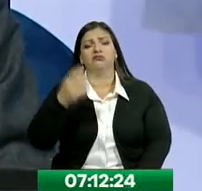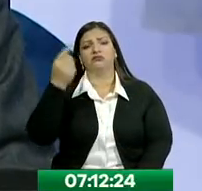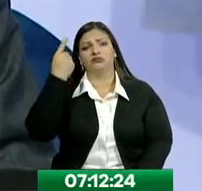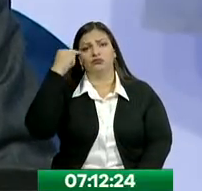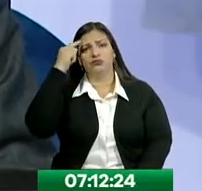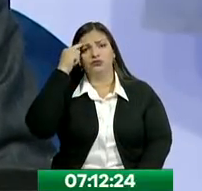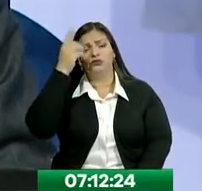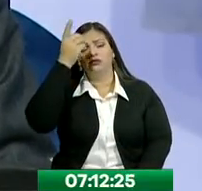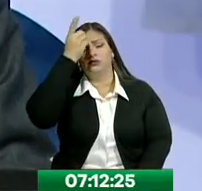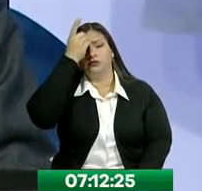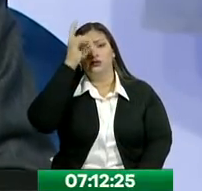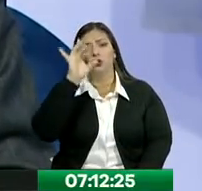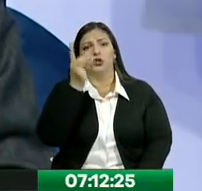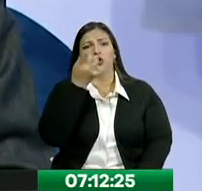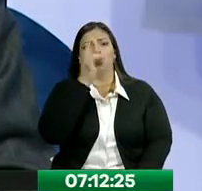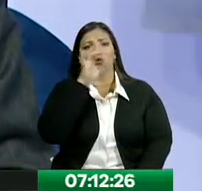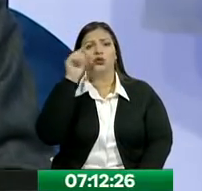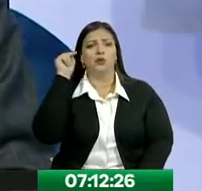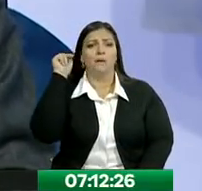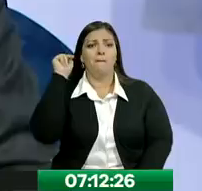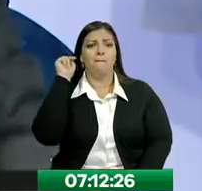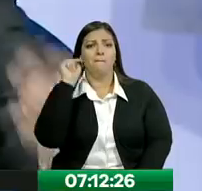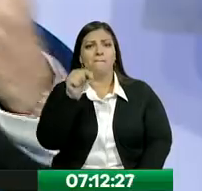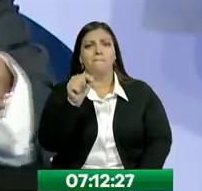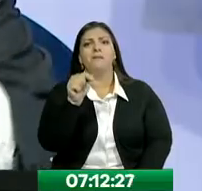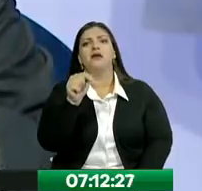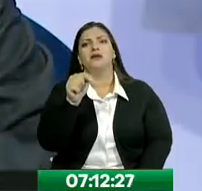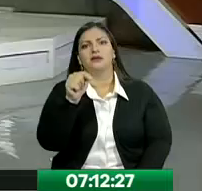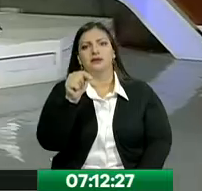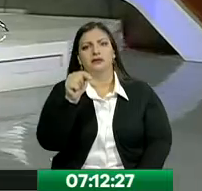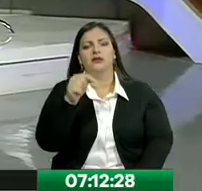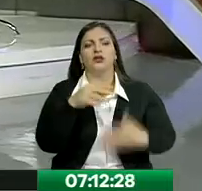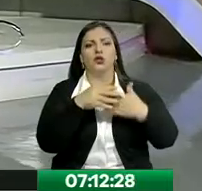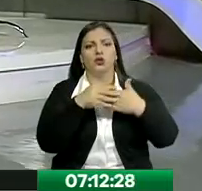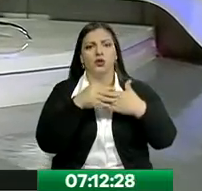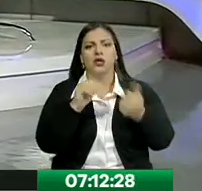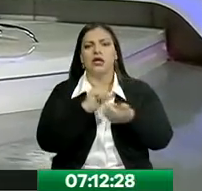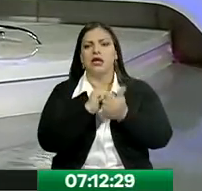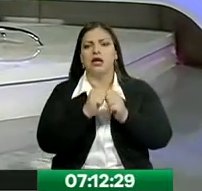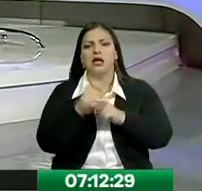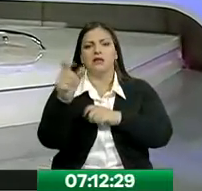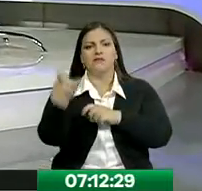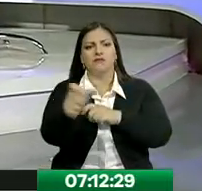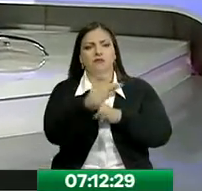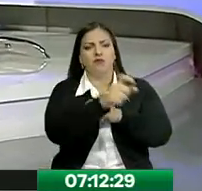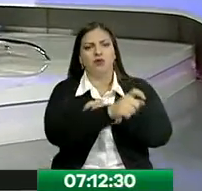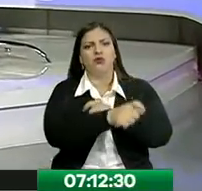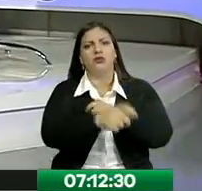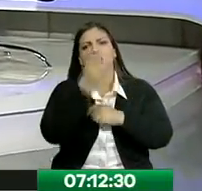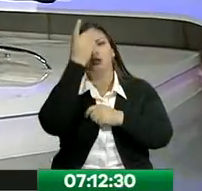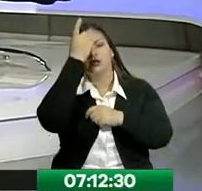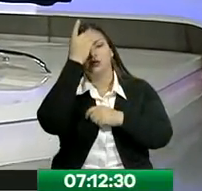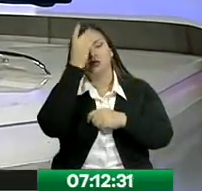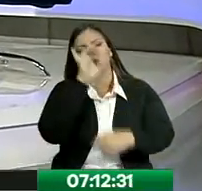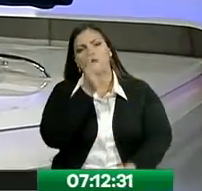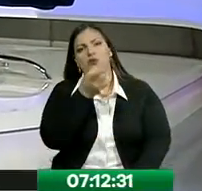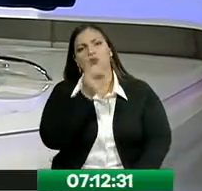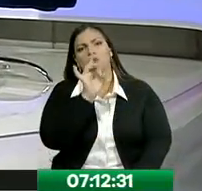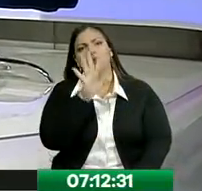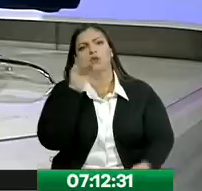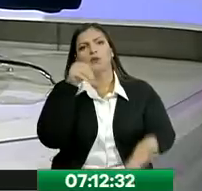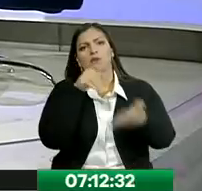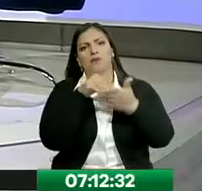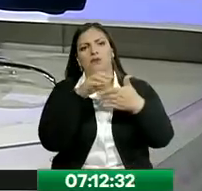$18,000 de deuda por persona. Entonces, en esta y entendiendo que estamos como estamos por las medidas que se tomaron